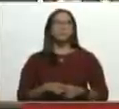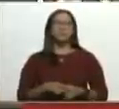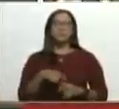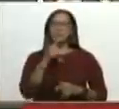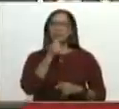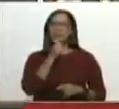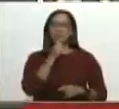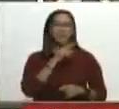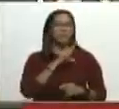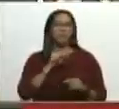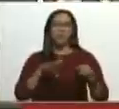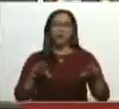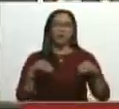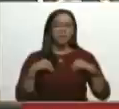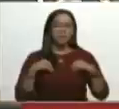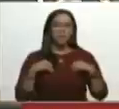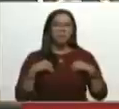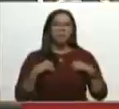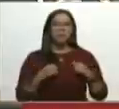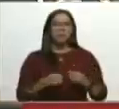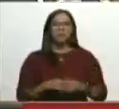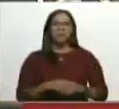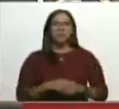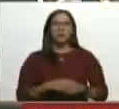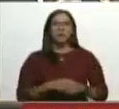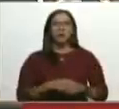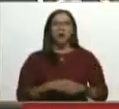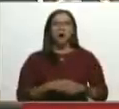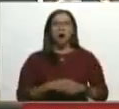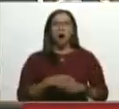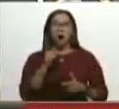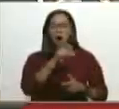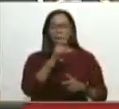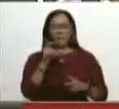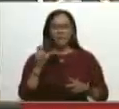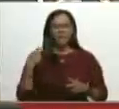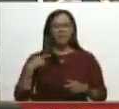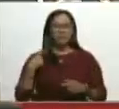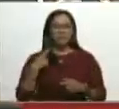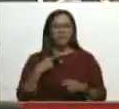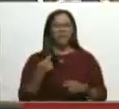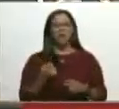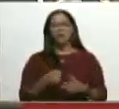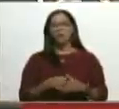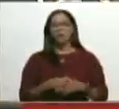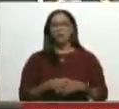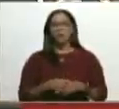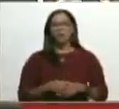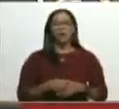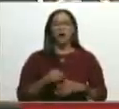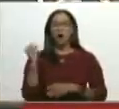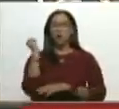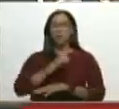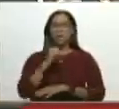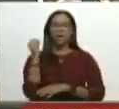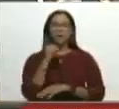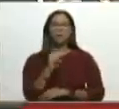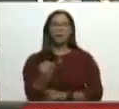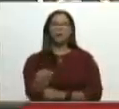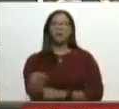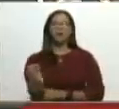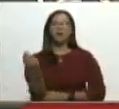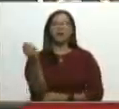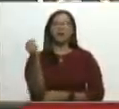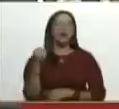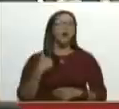quien no reconoce a esas personas que tienen algún nivel de espectro de autismo,